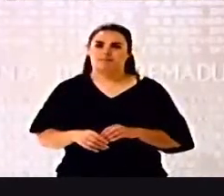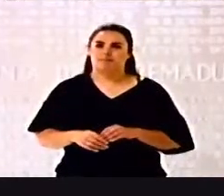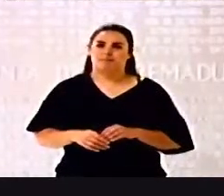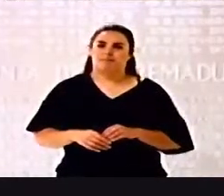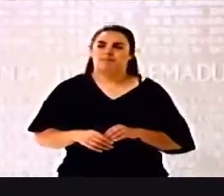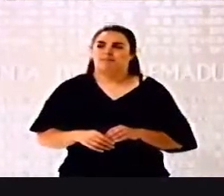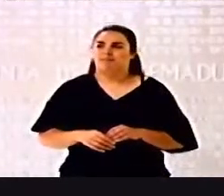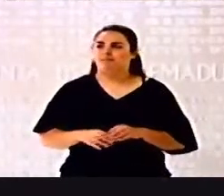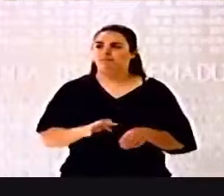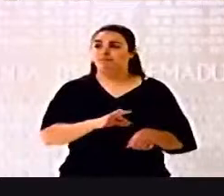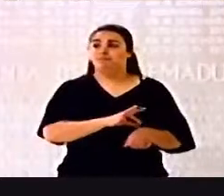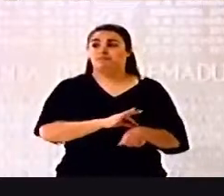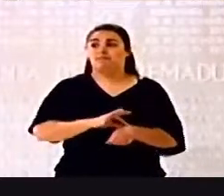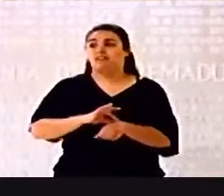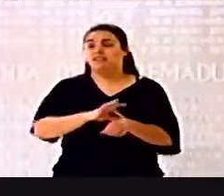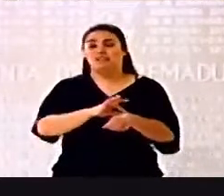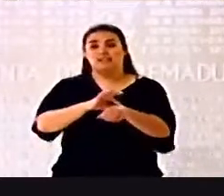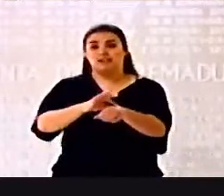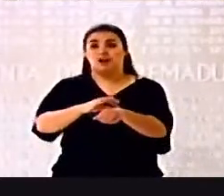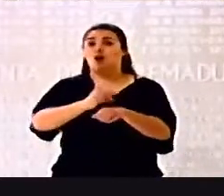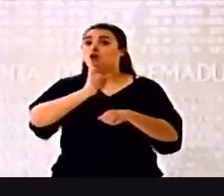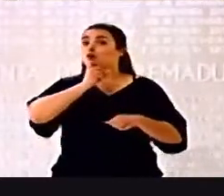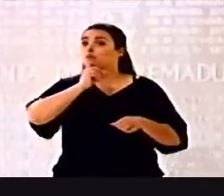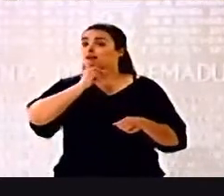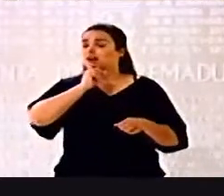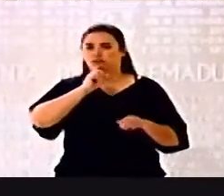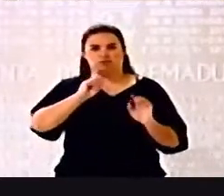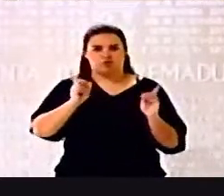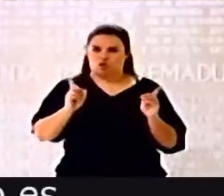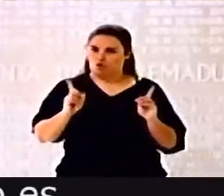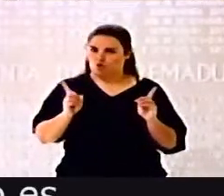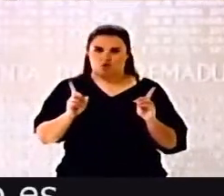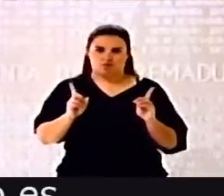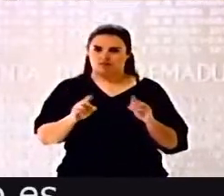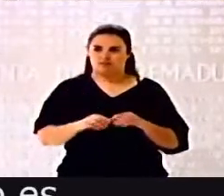la guía no es complicada.